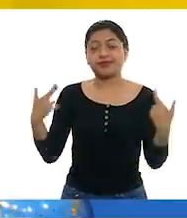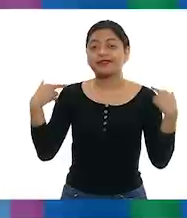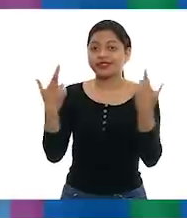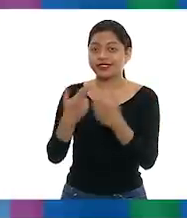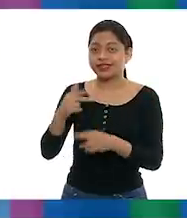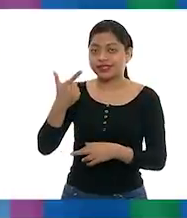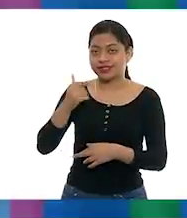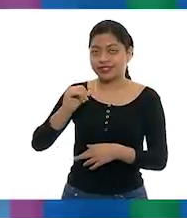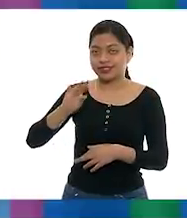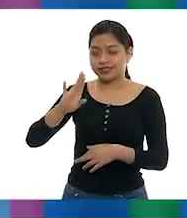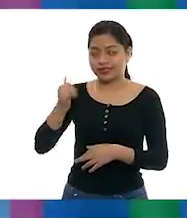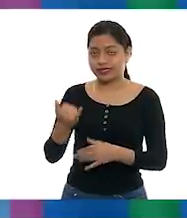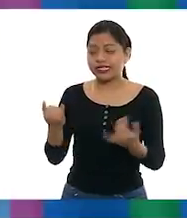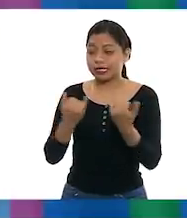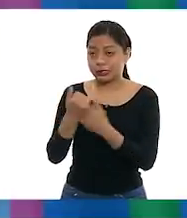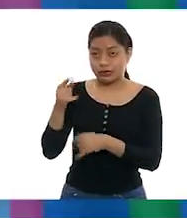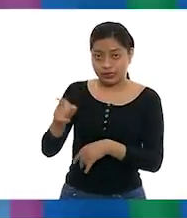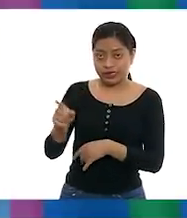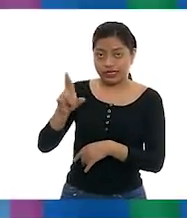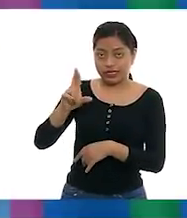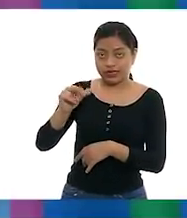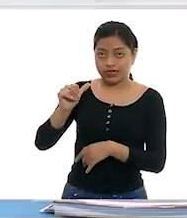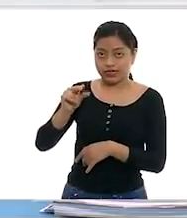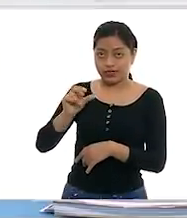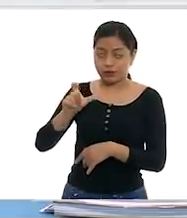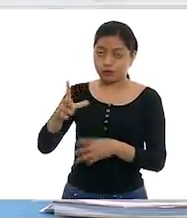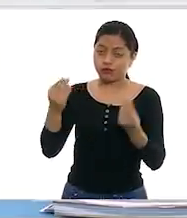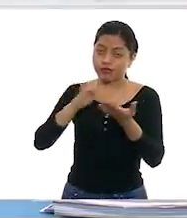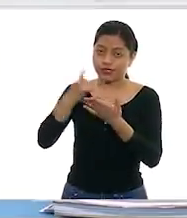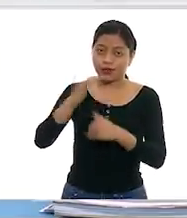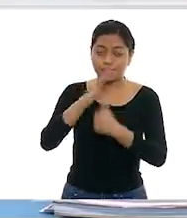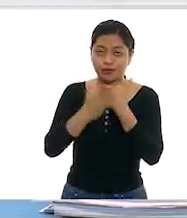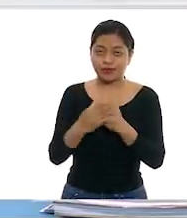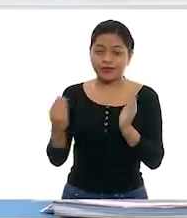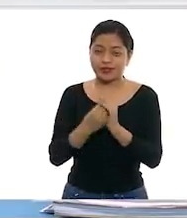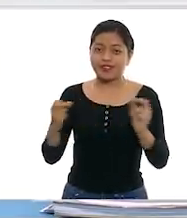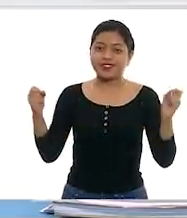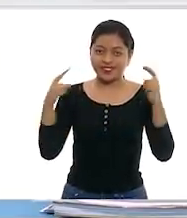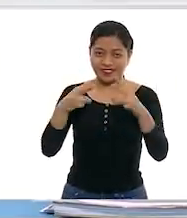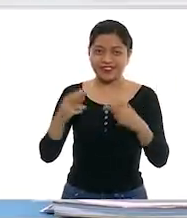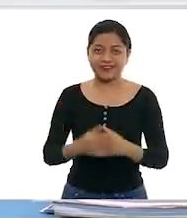Gaby, Raulito, muchísimas gracias. Nos vemos en la próxima clase. Nos vemos.